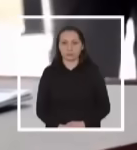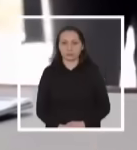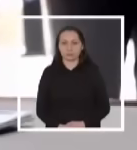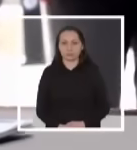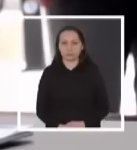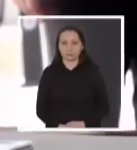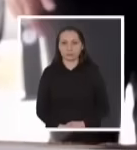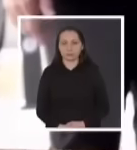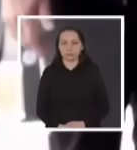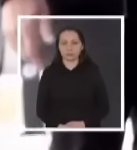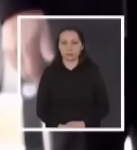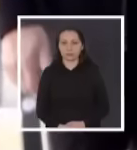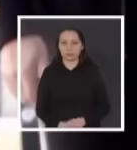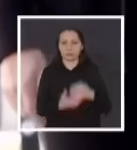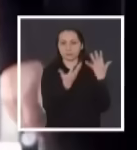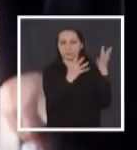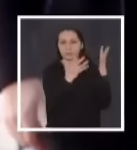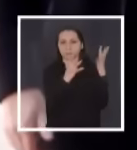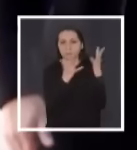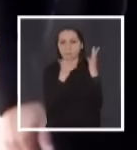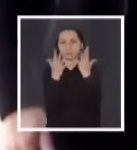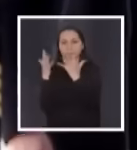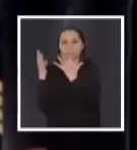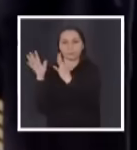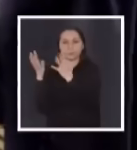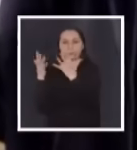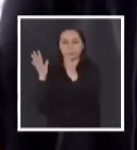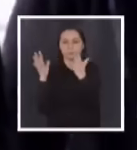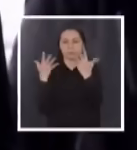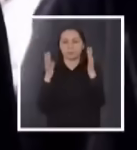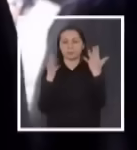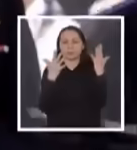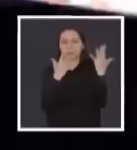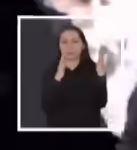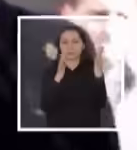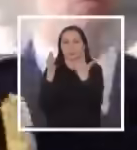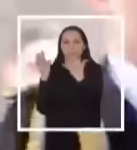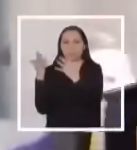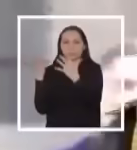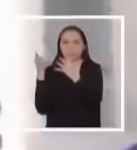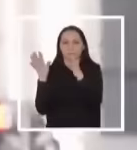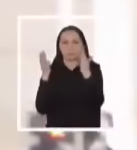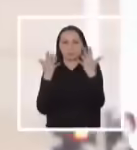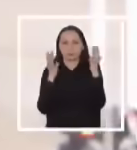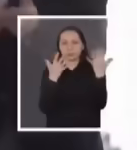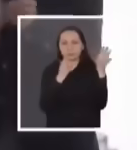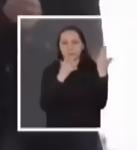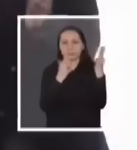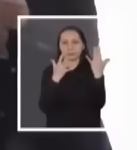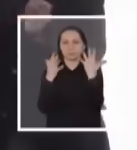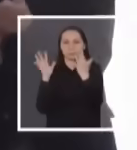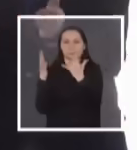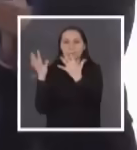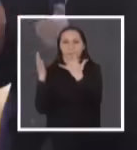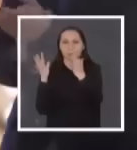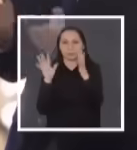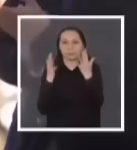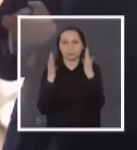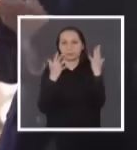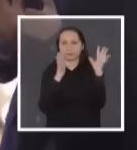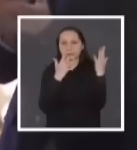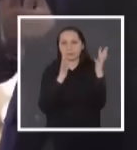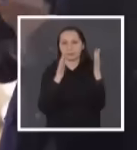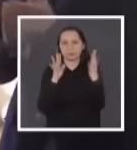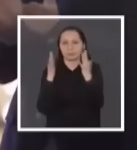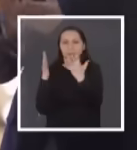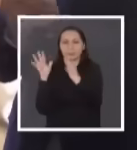ser sujetos de control legal los acuerdos, según el artículo 12, número 12.1, sobre aprobación de contratos para la adquisición o suministro